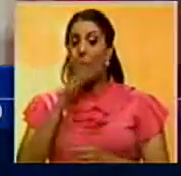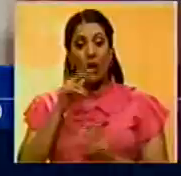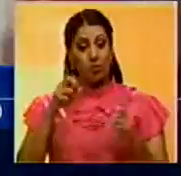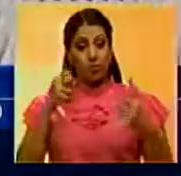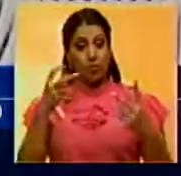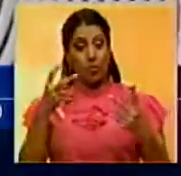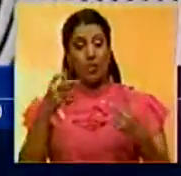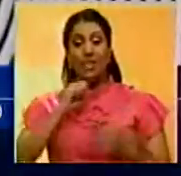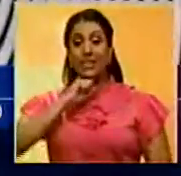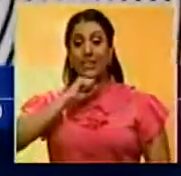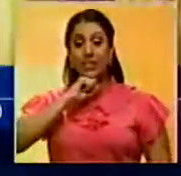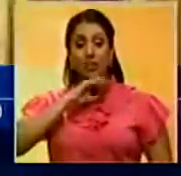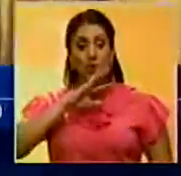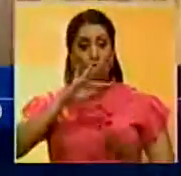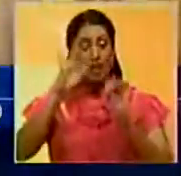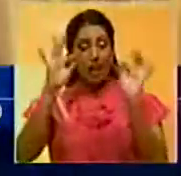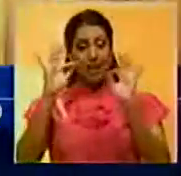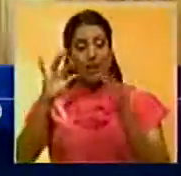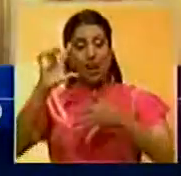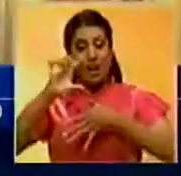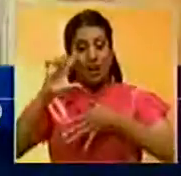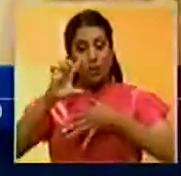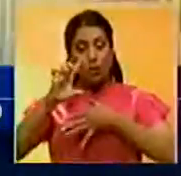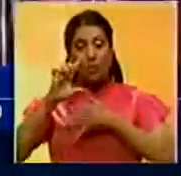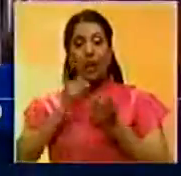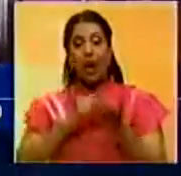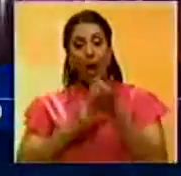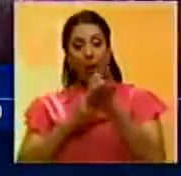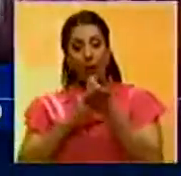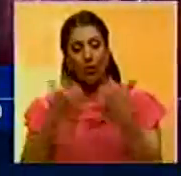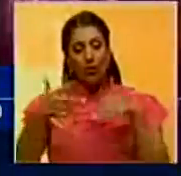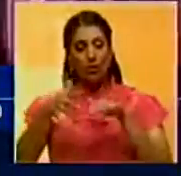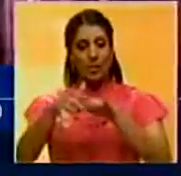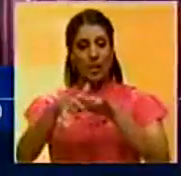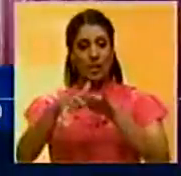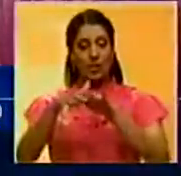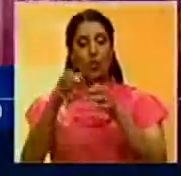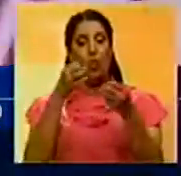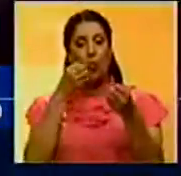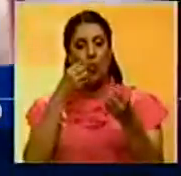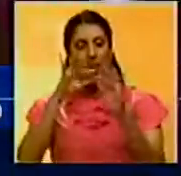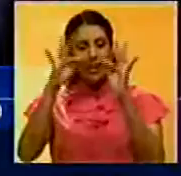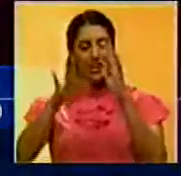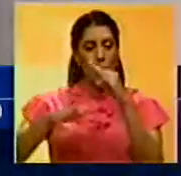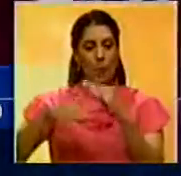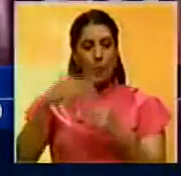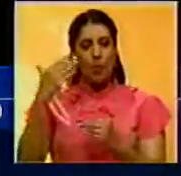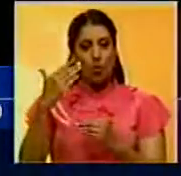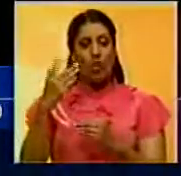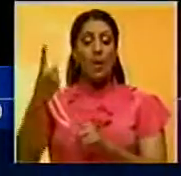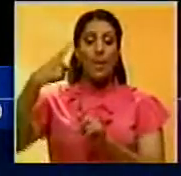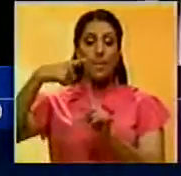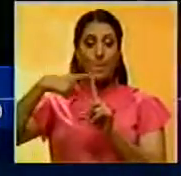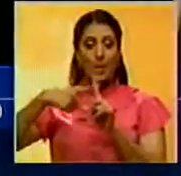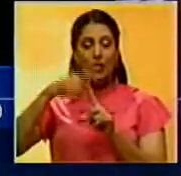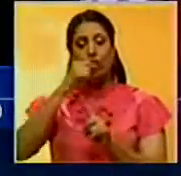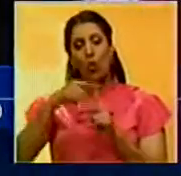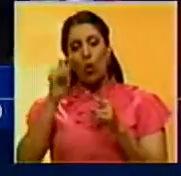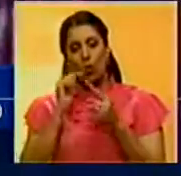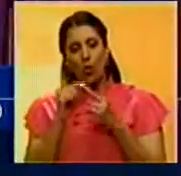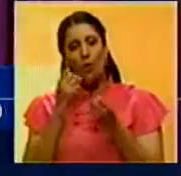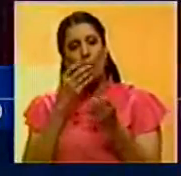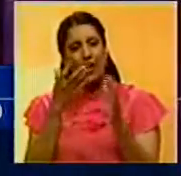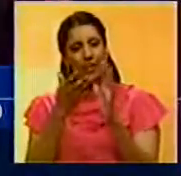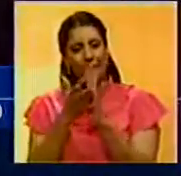precedentes en la historia del arte latinoamericano, que contribuye a su integración en la narrativa del arte moderno, además de enriquecer la